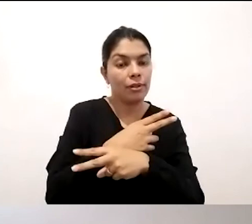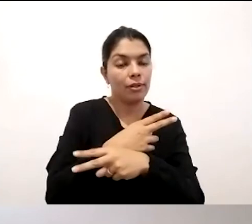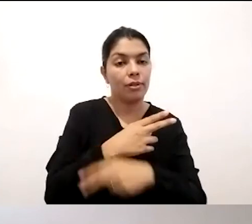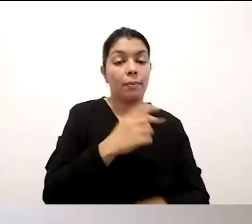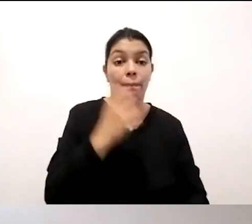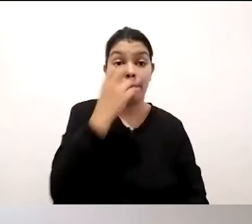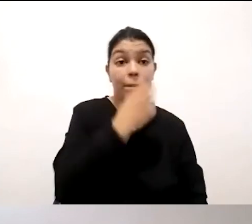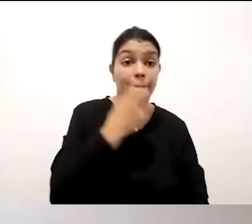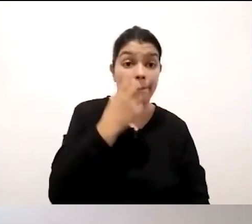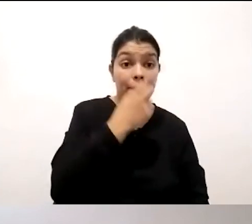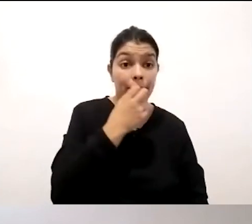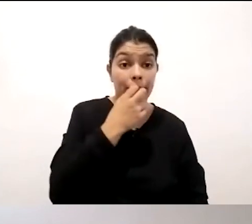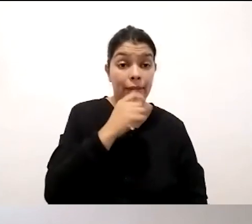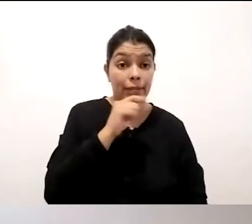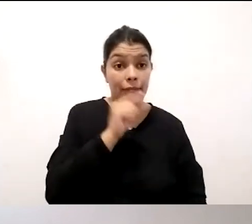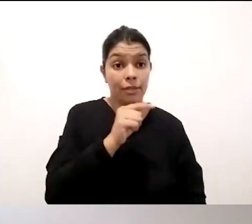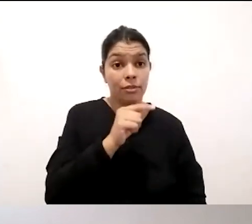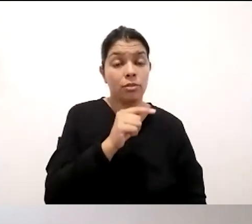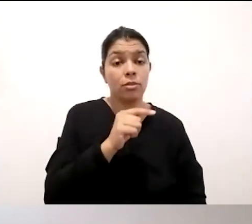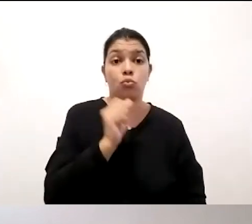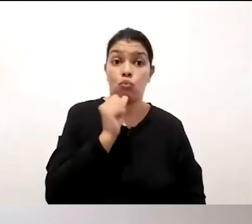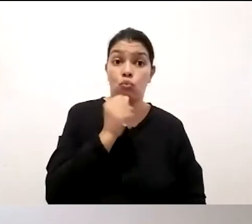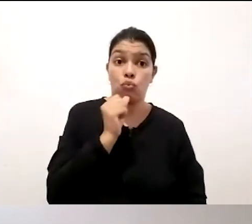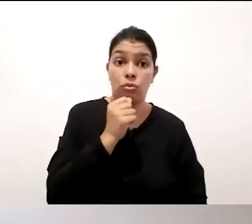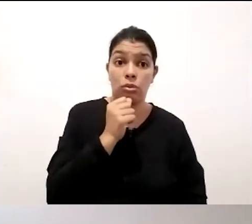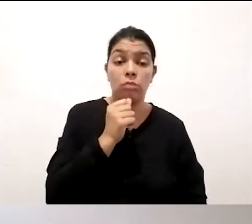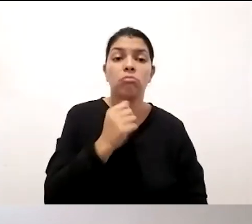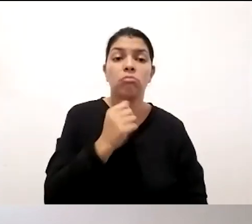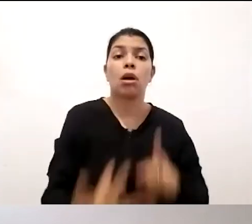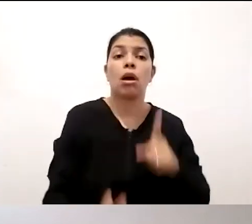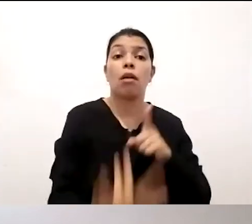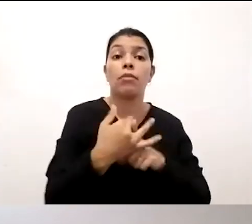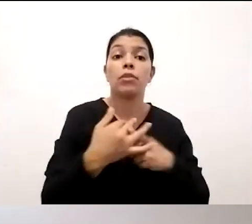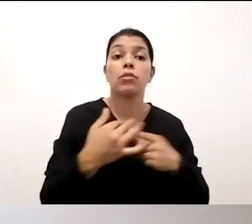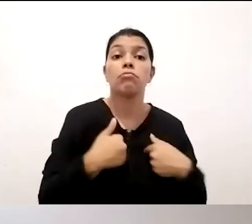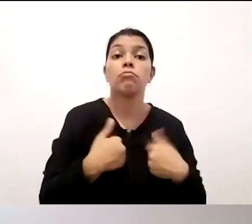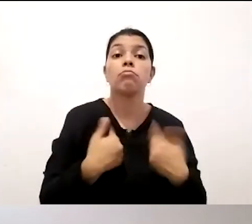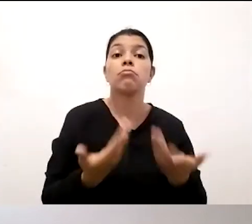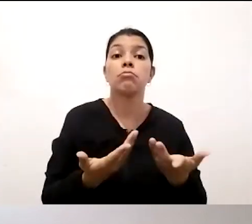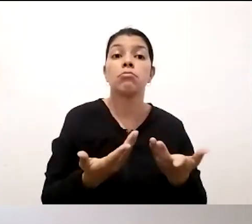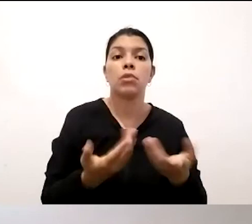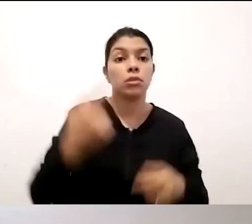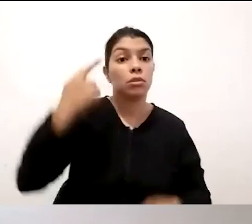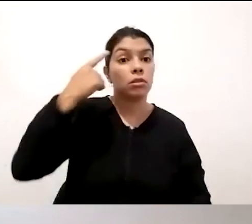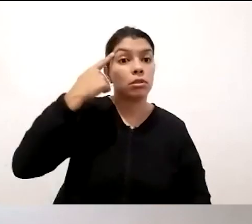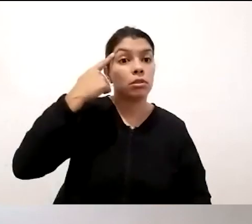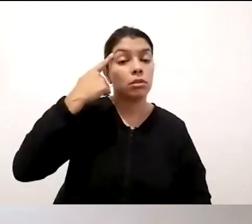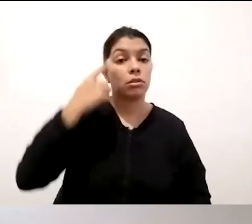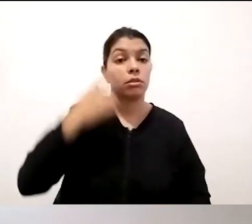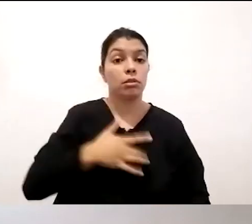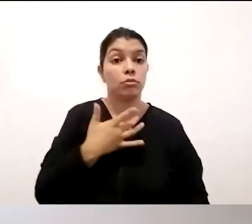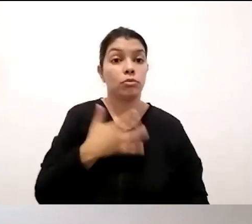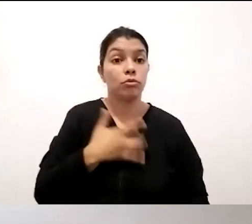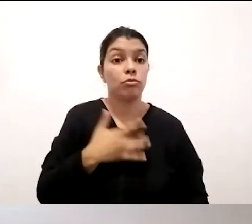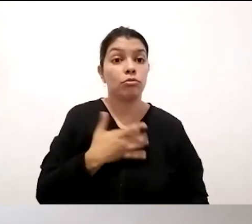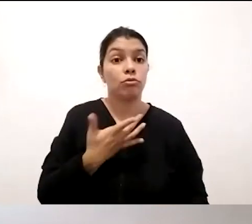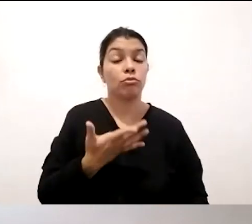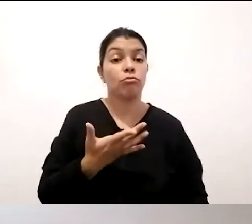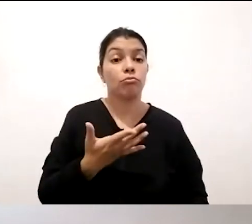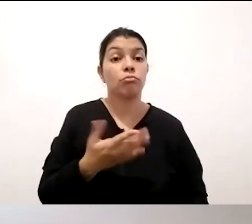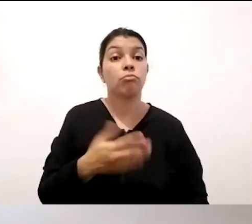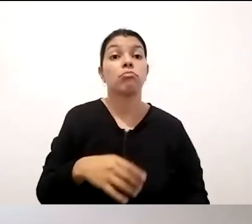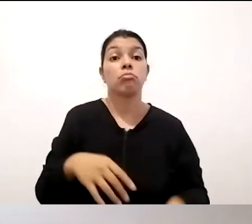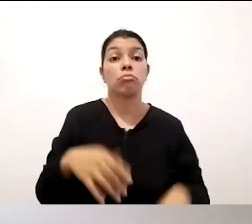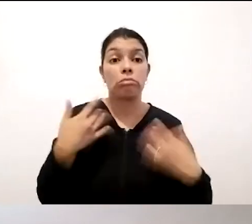perdón, vivir violencia verbal puede tener consecuencias muy fuertes sobre el bienestar emocional de las personas y sobre la salud mental. Y hay un